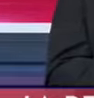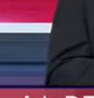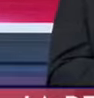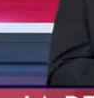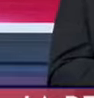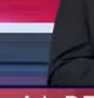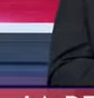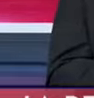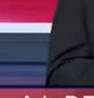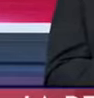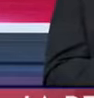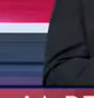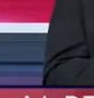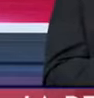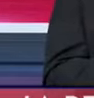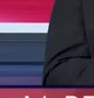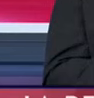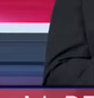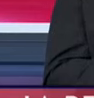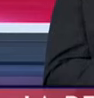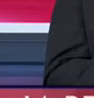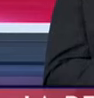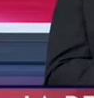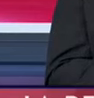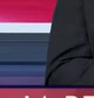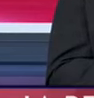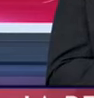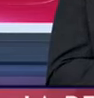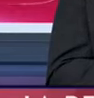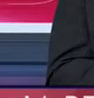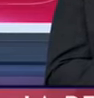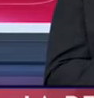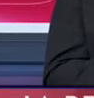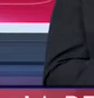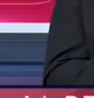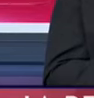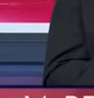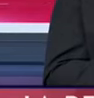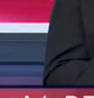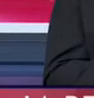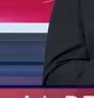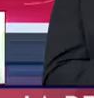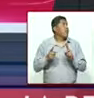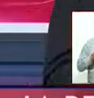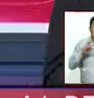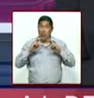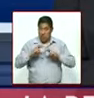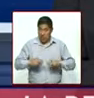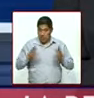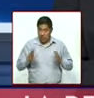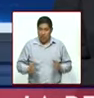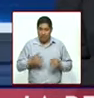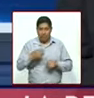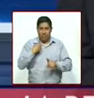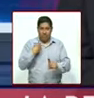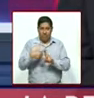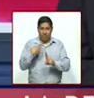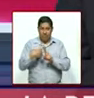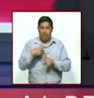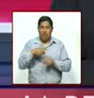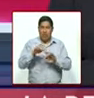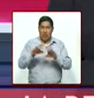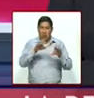tecnología requiere equipos especializados y una inversión considerable en infraestructura no obstante Los investigadores están optimistas de la